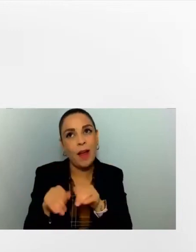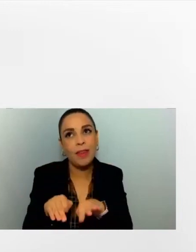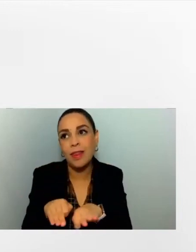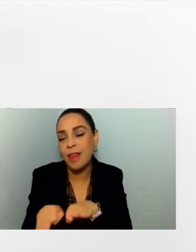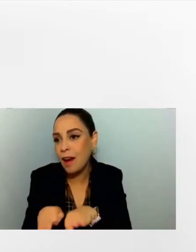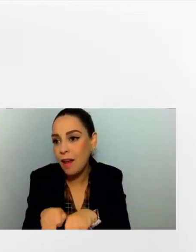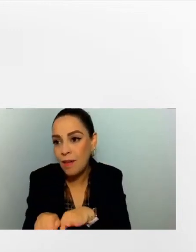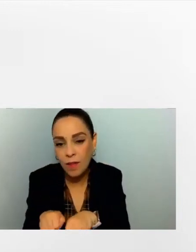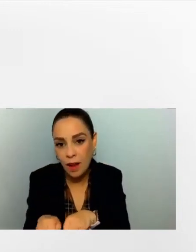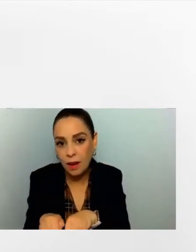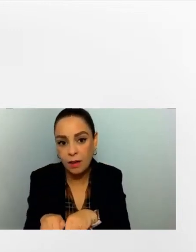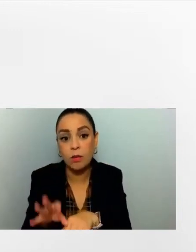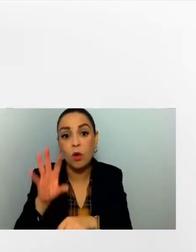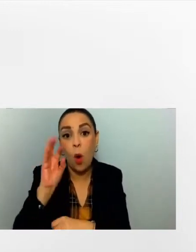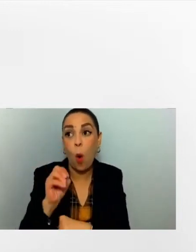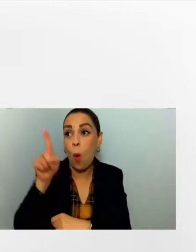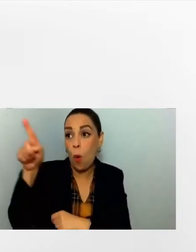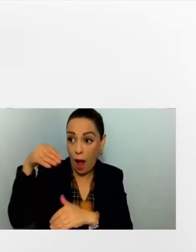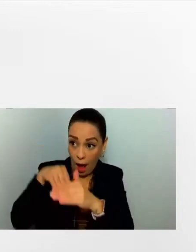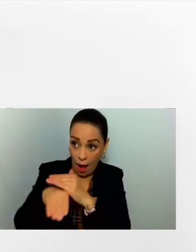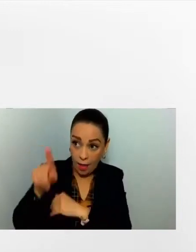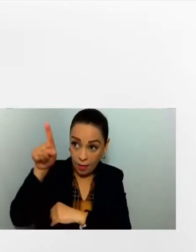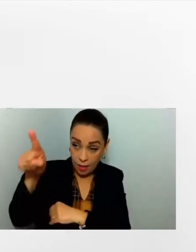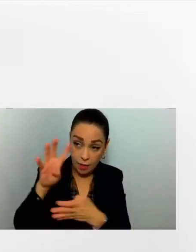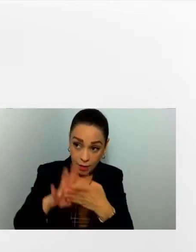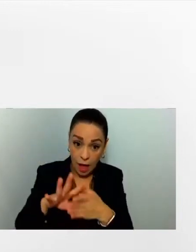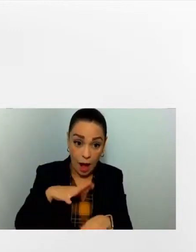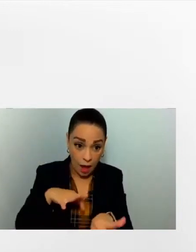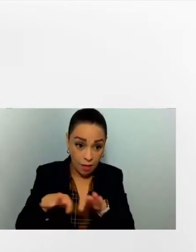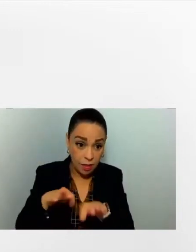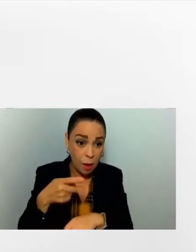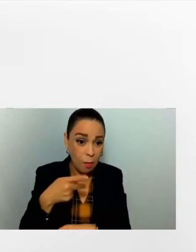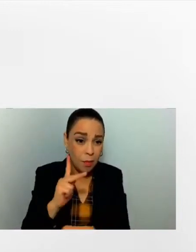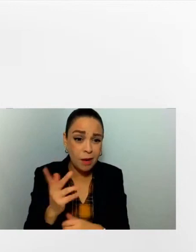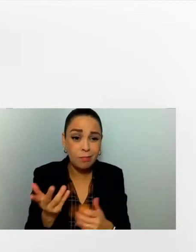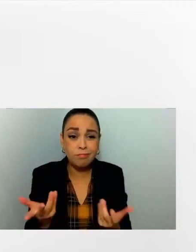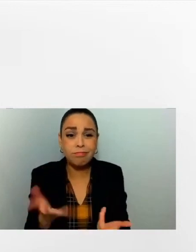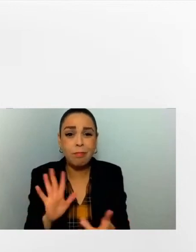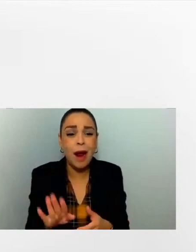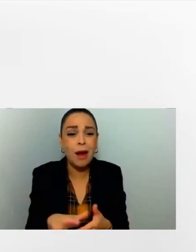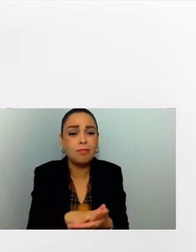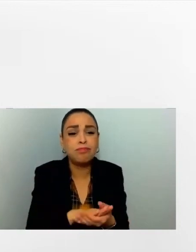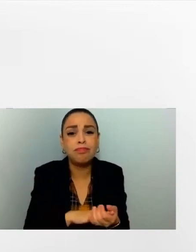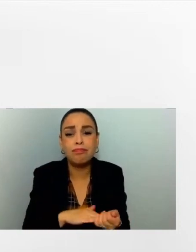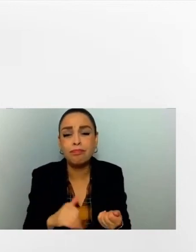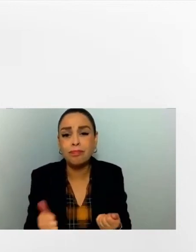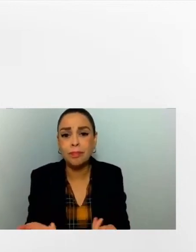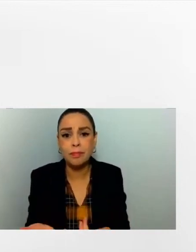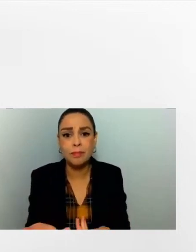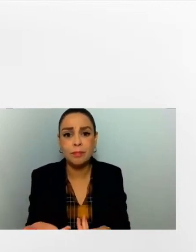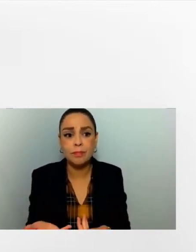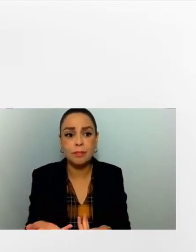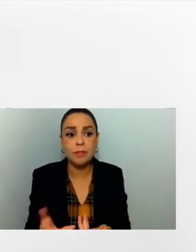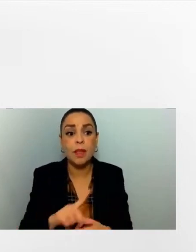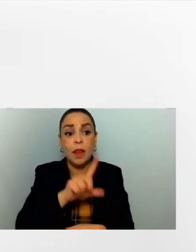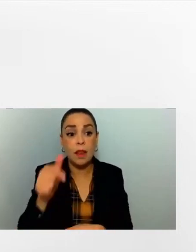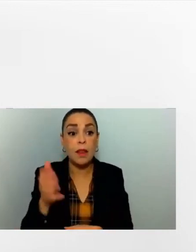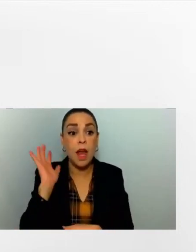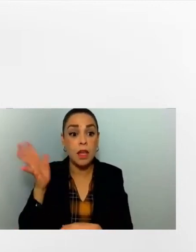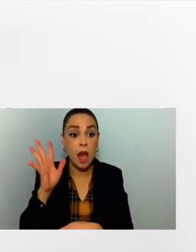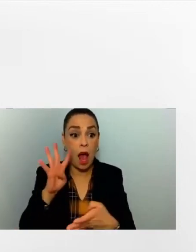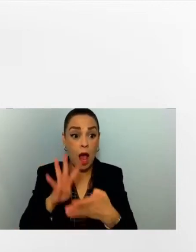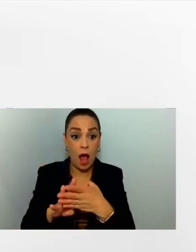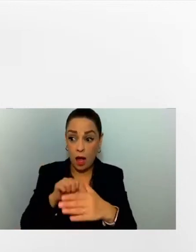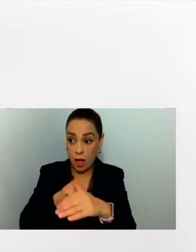disponibles en estos lugares son precarios, sale del lugar de haber cumplido la pena, y al tener antecedentes penales